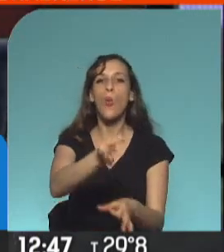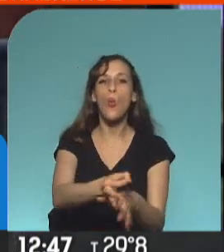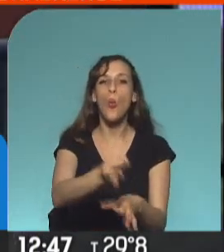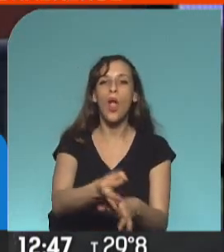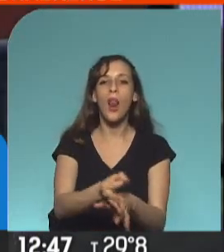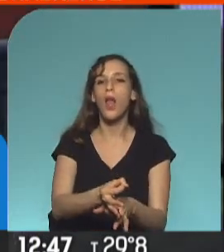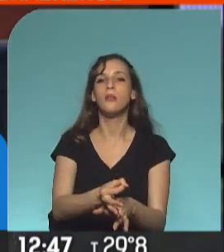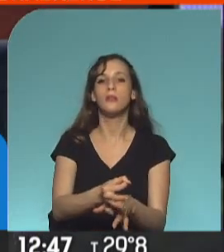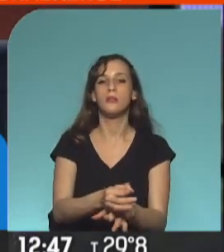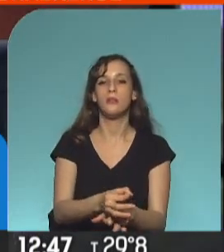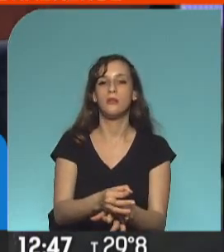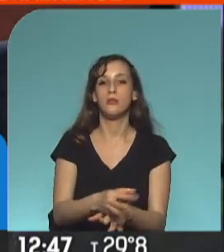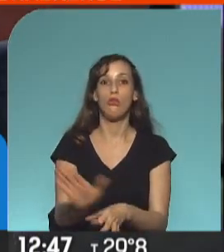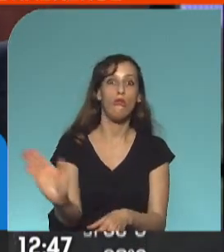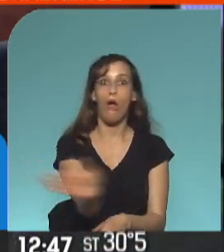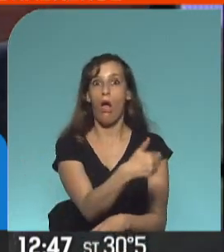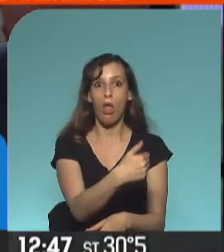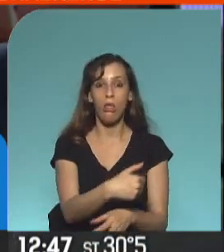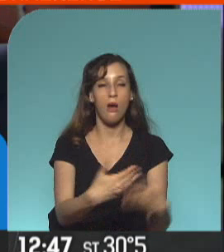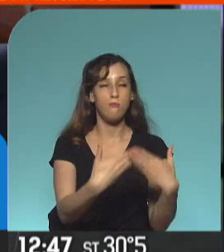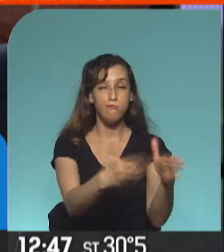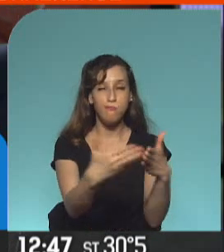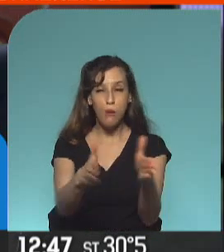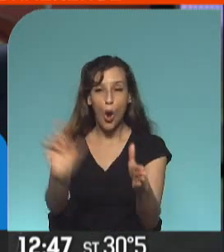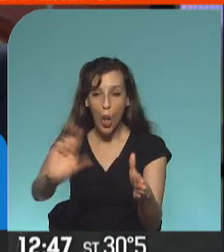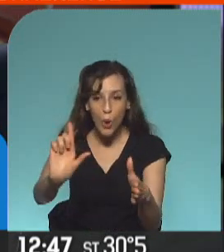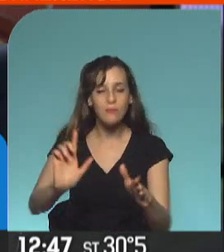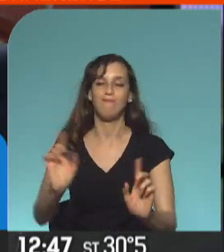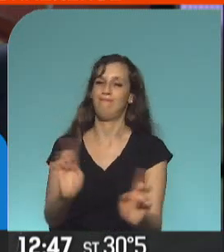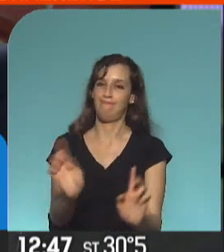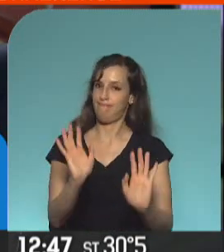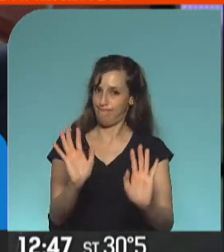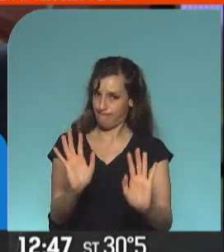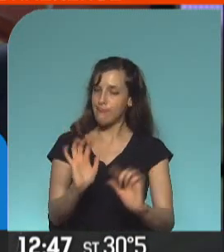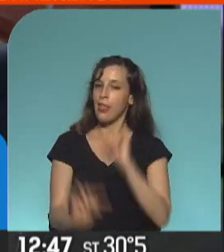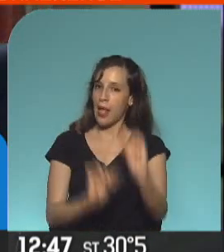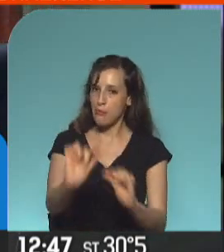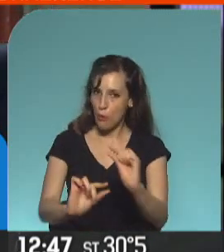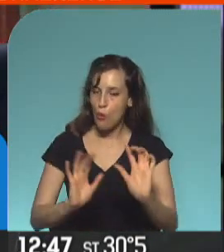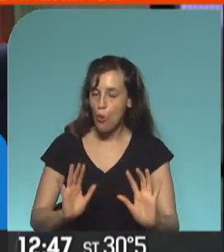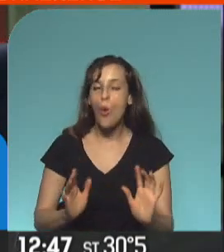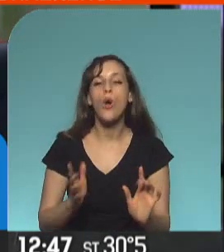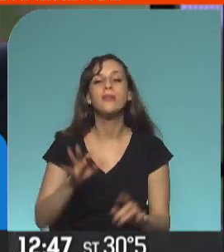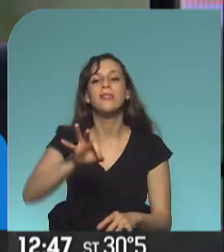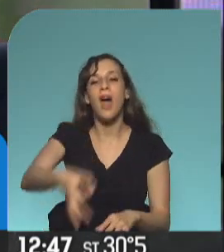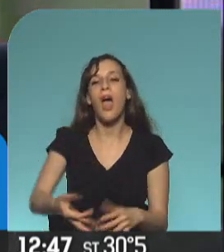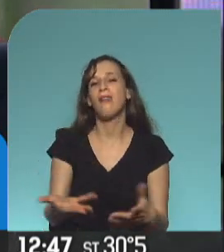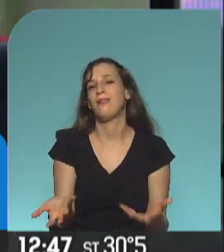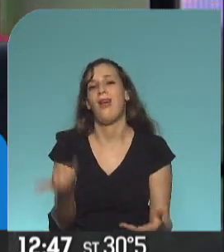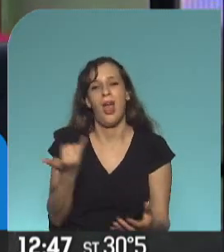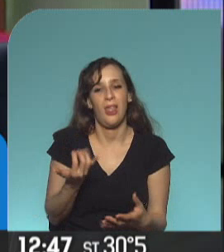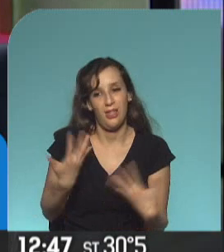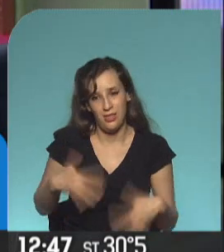el lunes porque el gobierno de la provincia está haciendo una inversión enorme en infraestructura. Bueno, saben que teníamos una deuda histórica